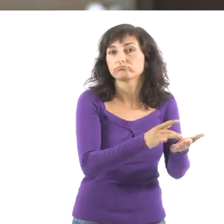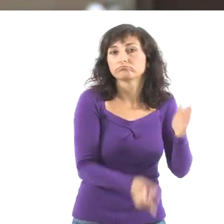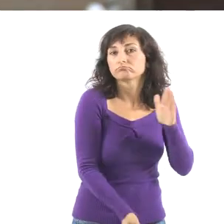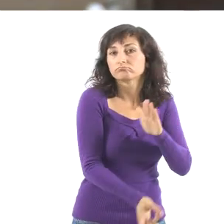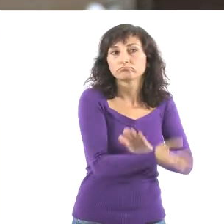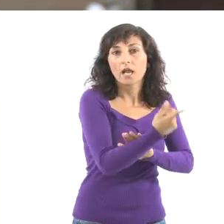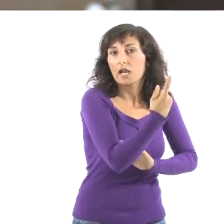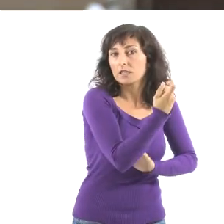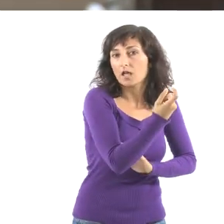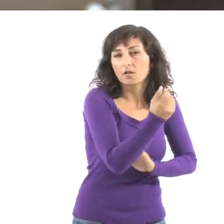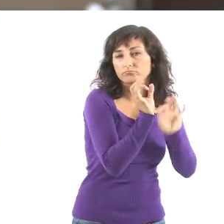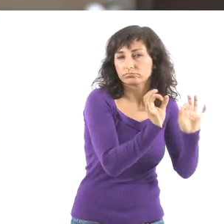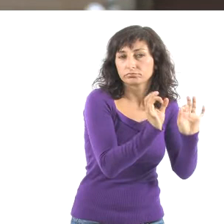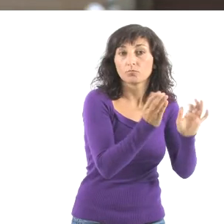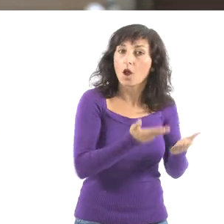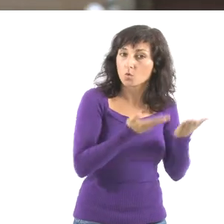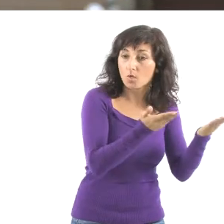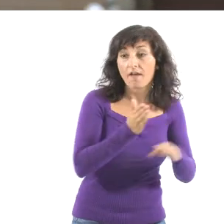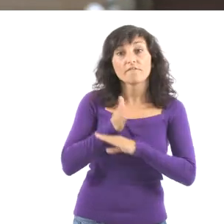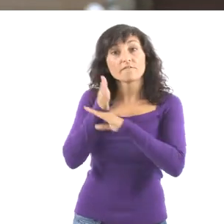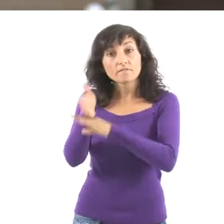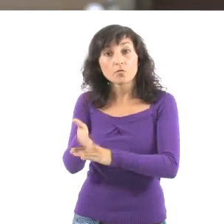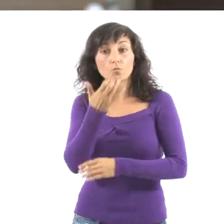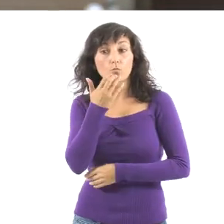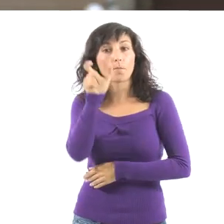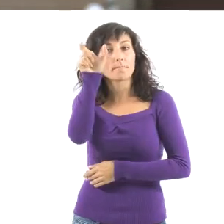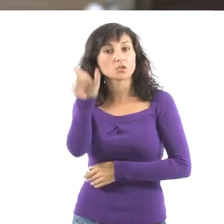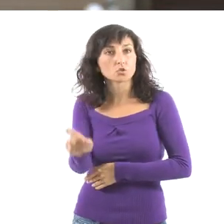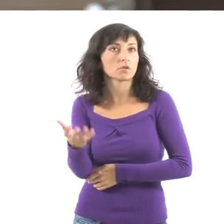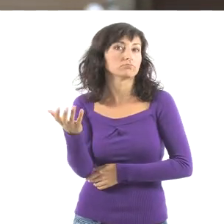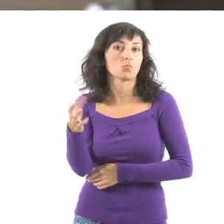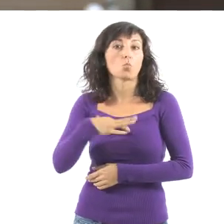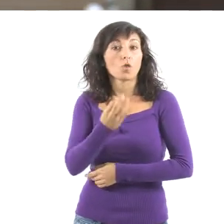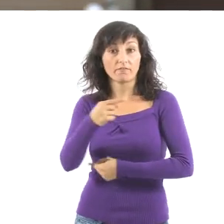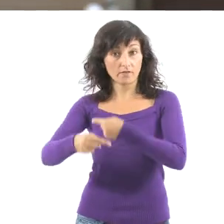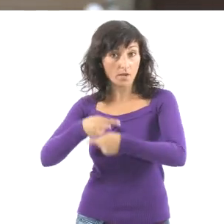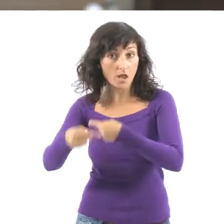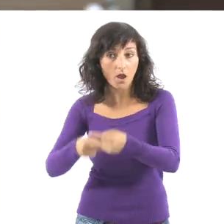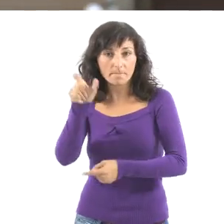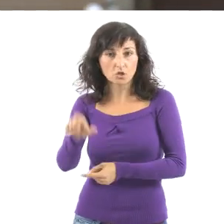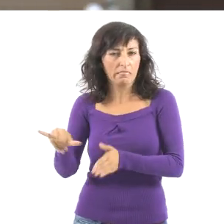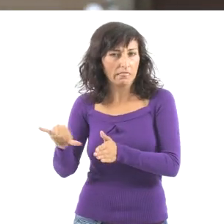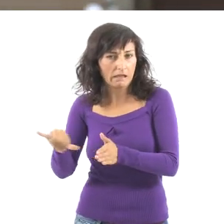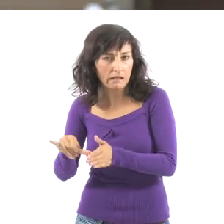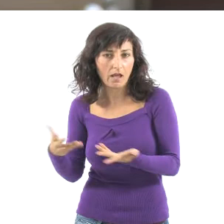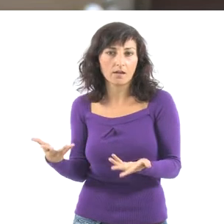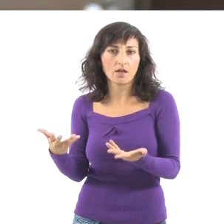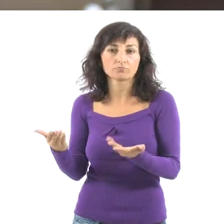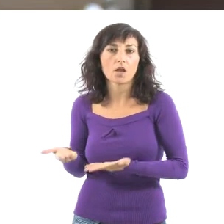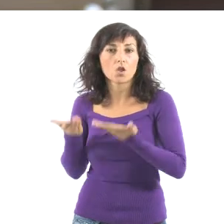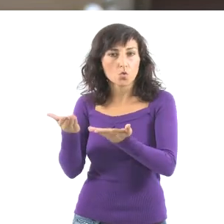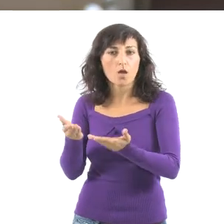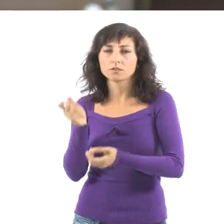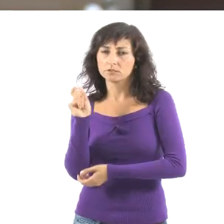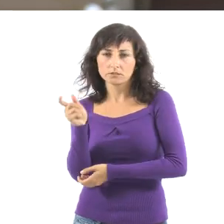una necesidad concreta. Permanente cuando quien presta dicha ayuda es un familiar, un allegado, una persona próxima a la deficiente